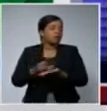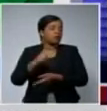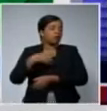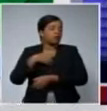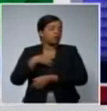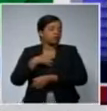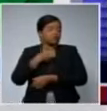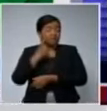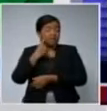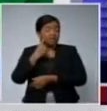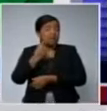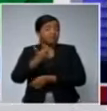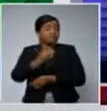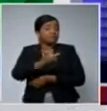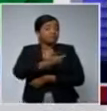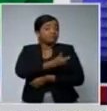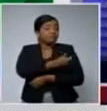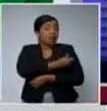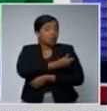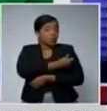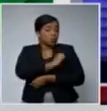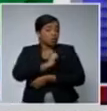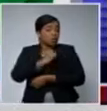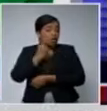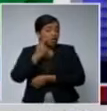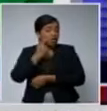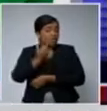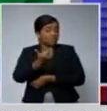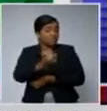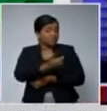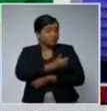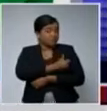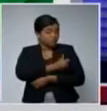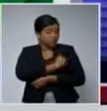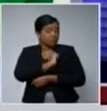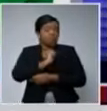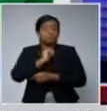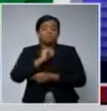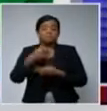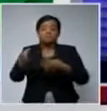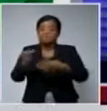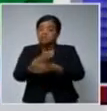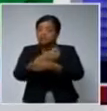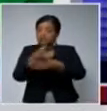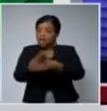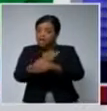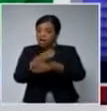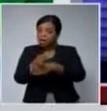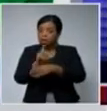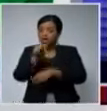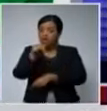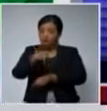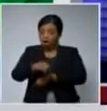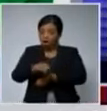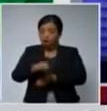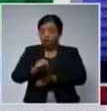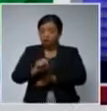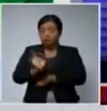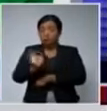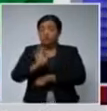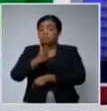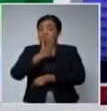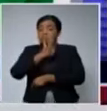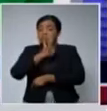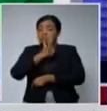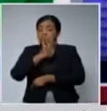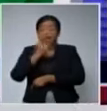las vacunas, el número de diferentes vacunas que se están aplicando, pues no son efecto en